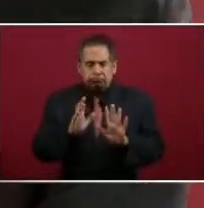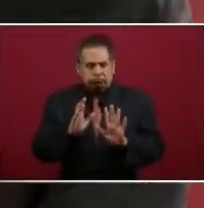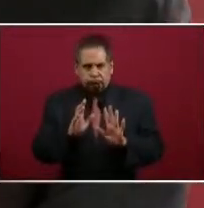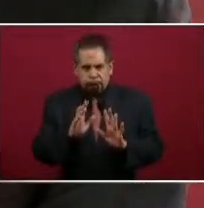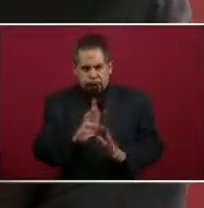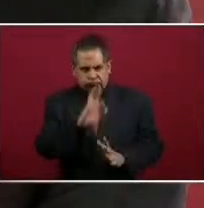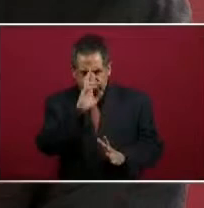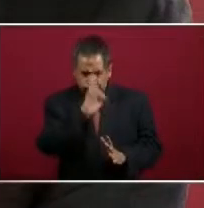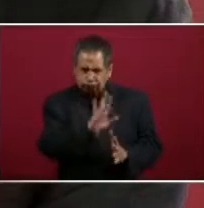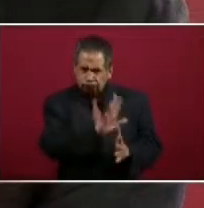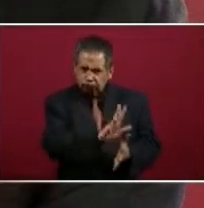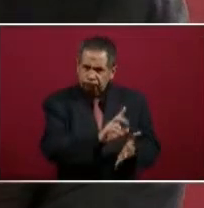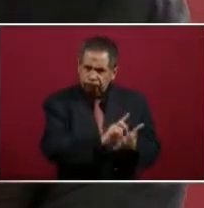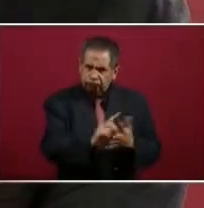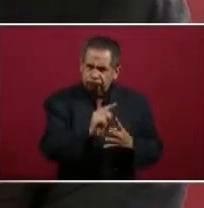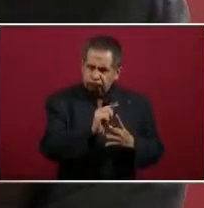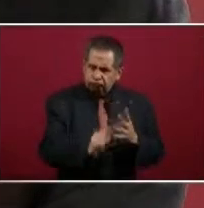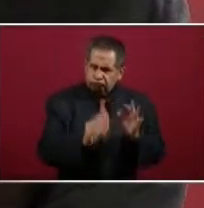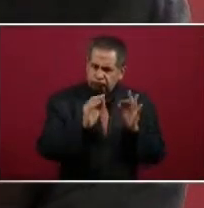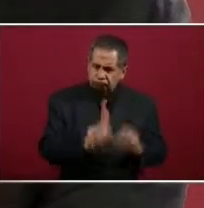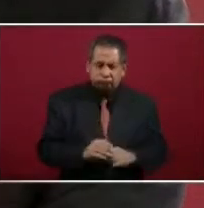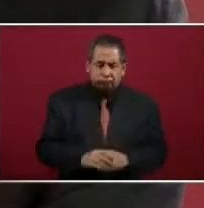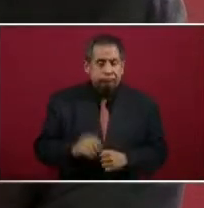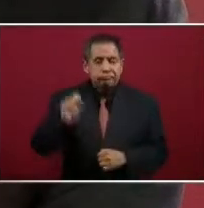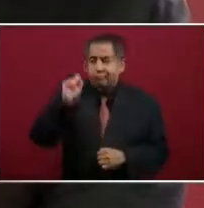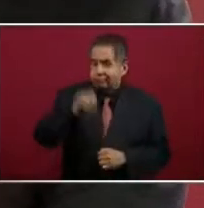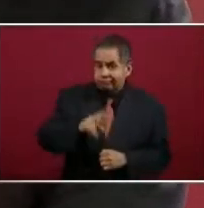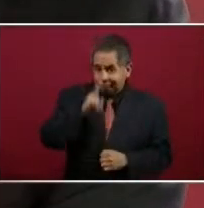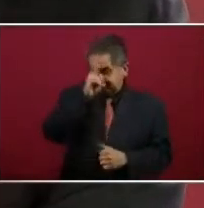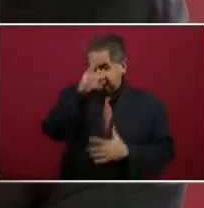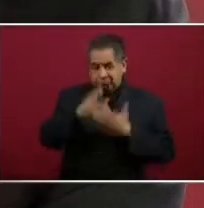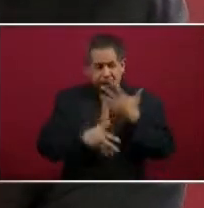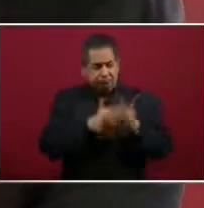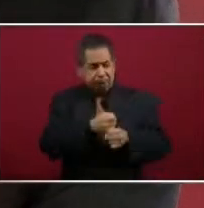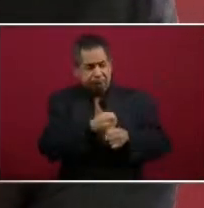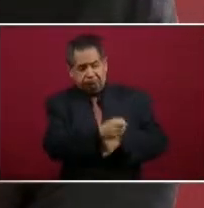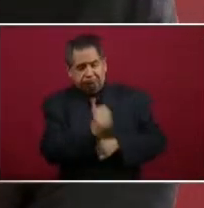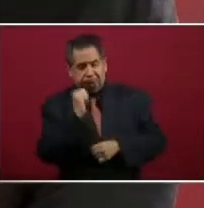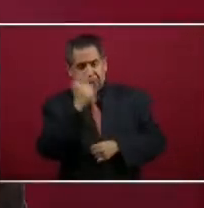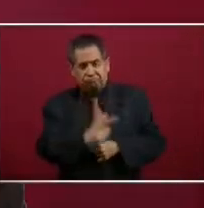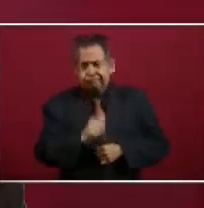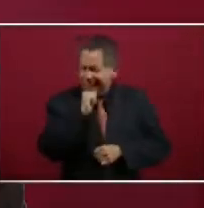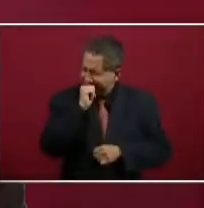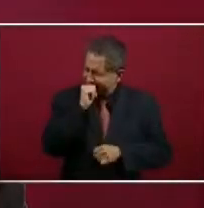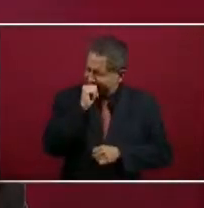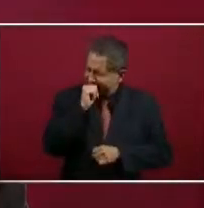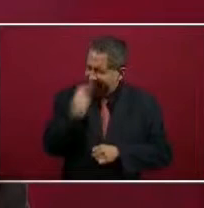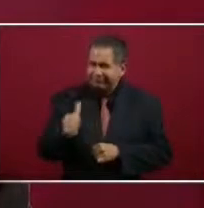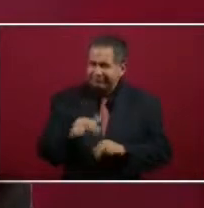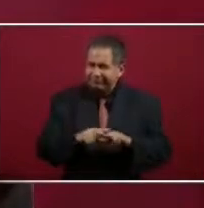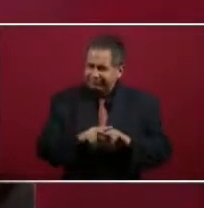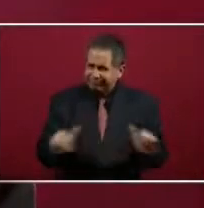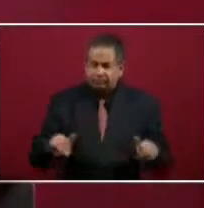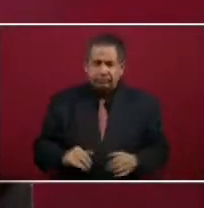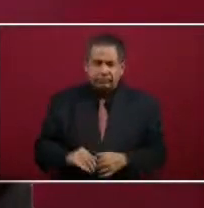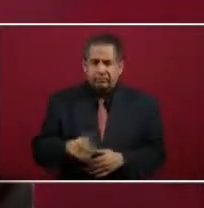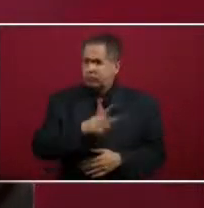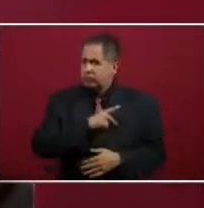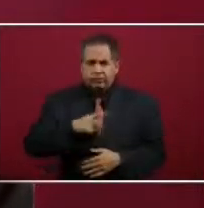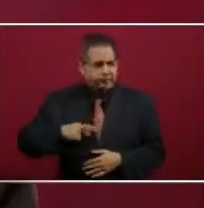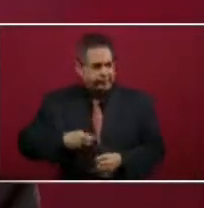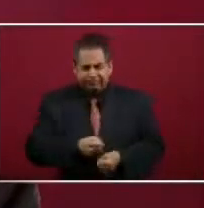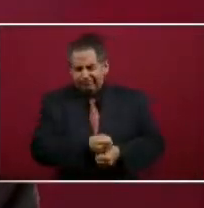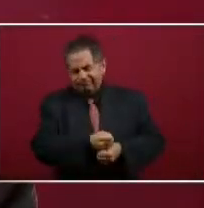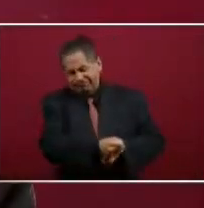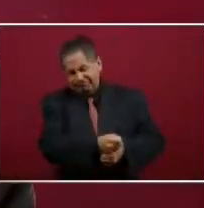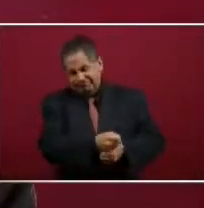evitar homicidios y maltrato hacia ellas. Cabe mencionar que la iniciativa Spotlight fue lanzada en septiembre pasado por la Organización